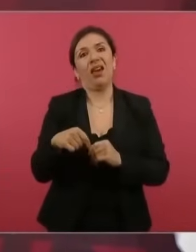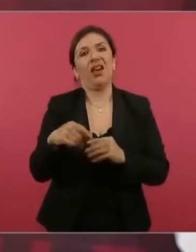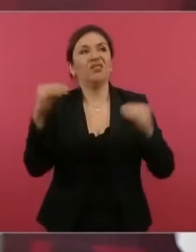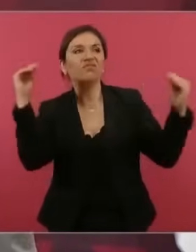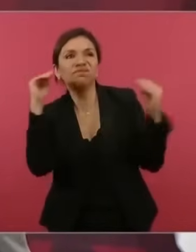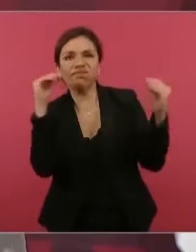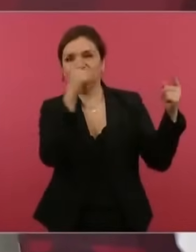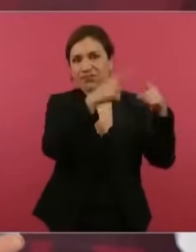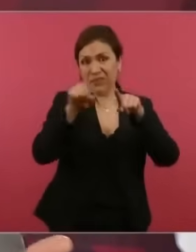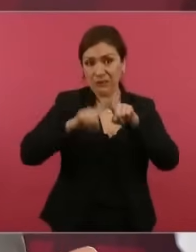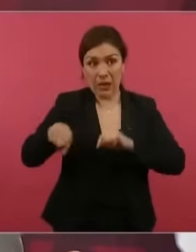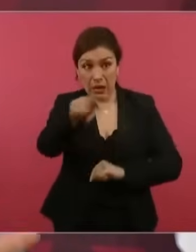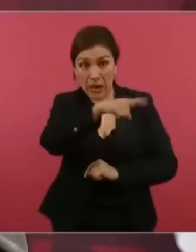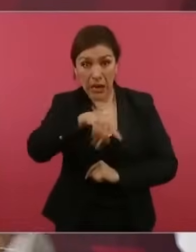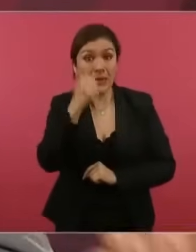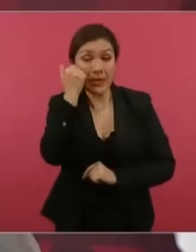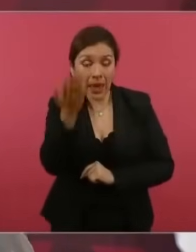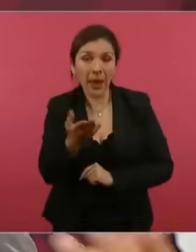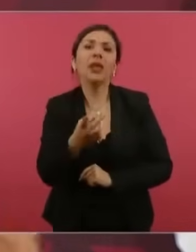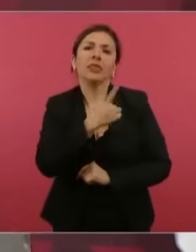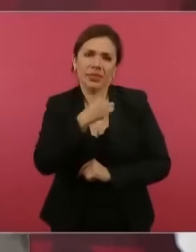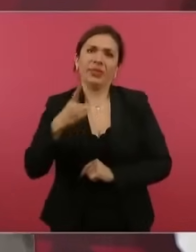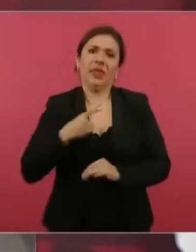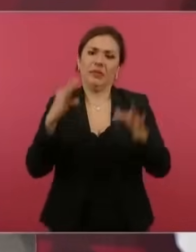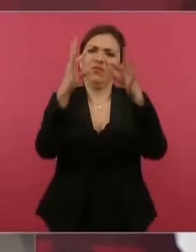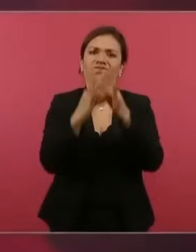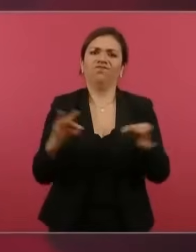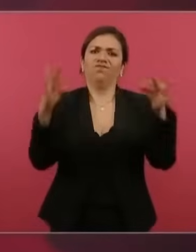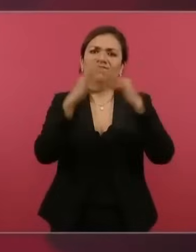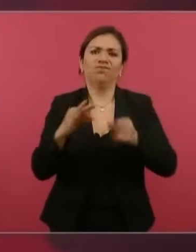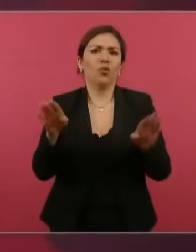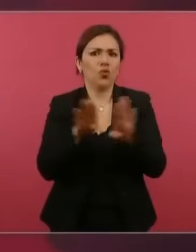pues tiene que rendir cuentas,